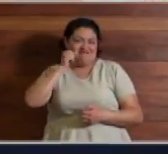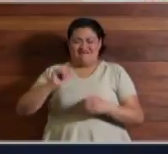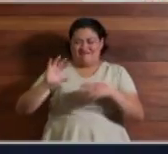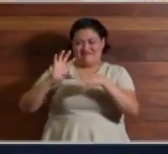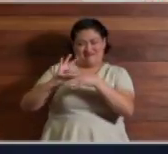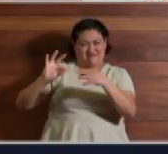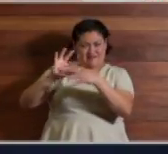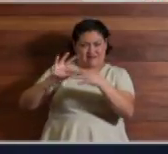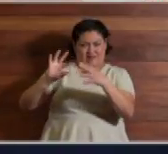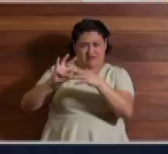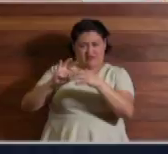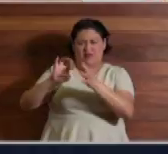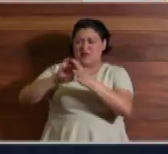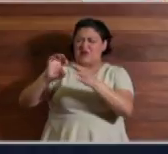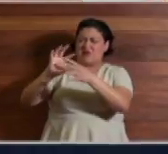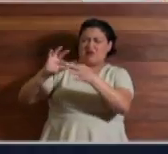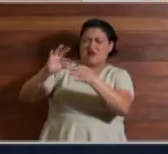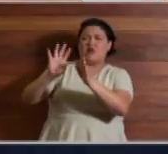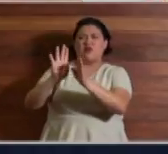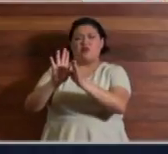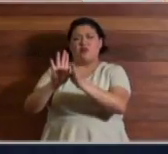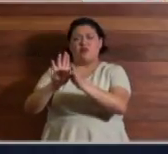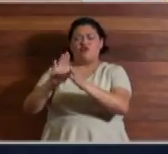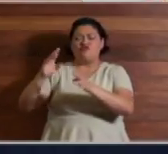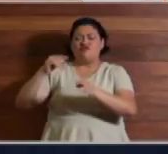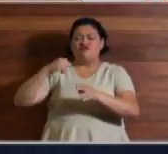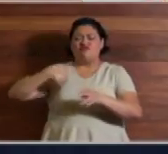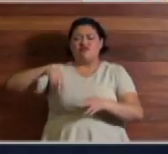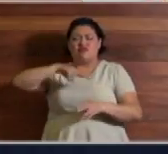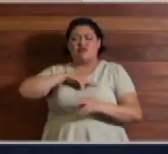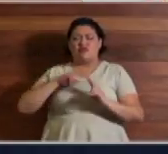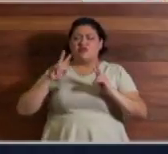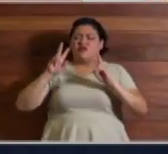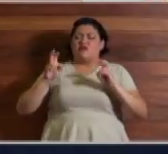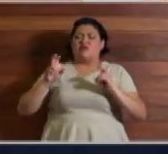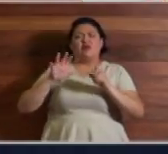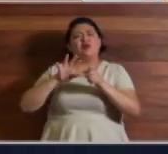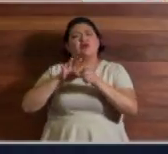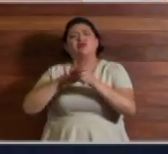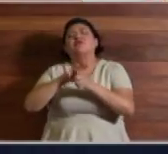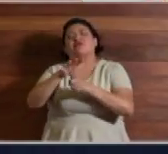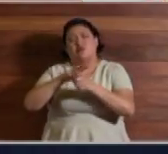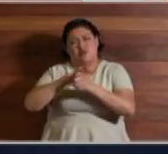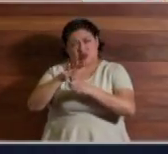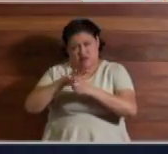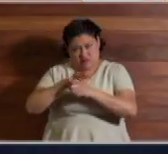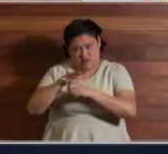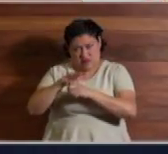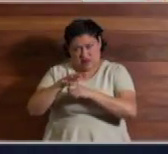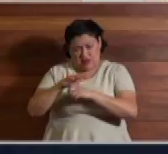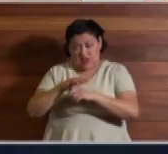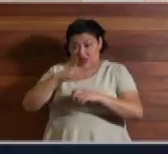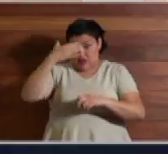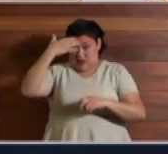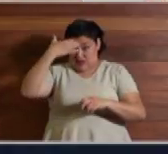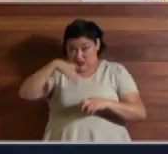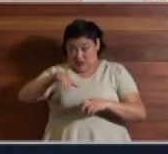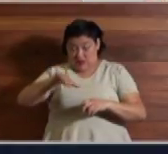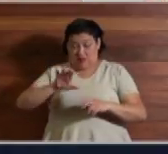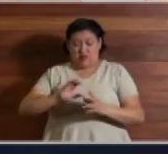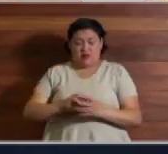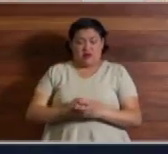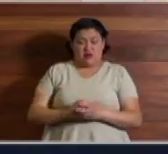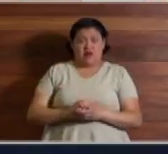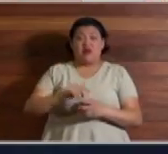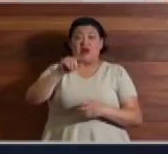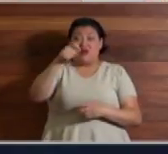establecer desde dónde estamos pensando este enorme desafío que es analizar la posibilidad